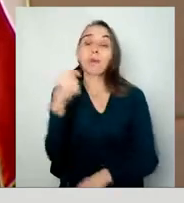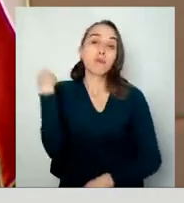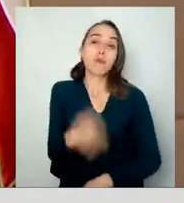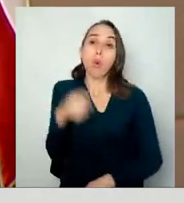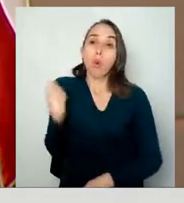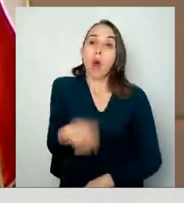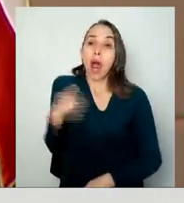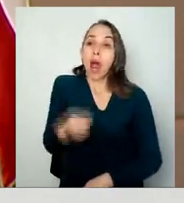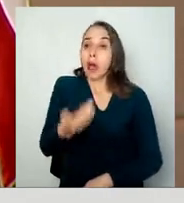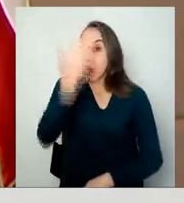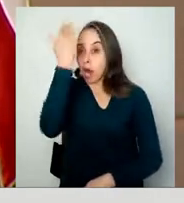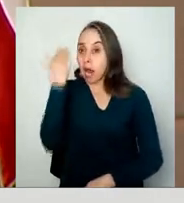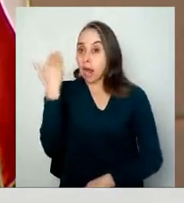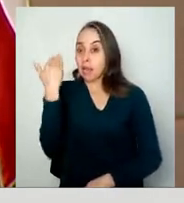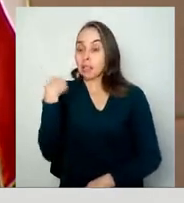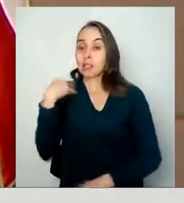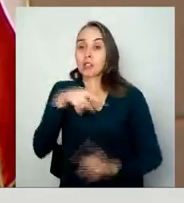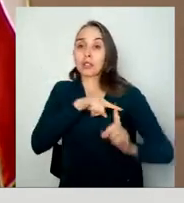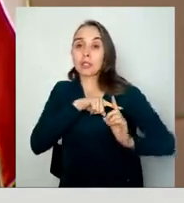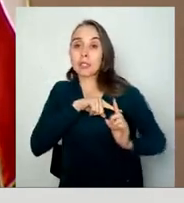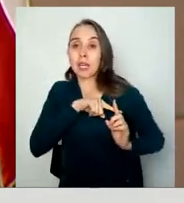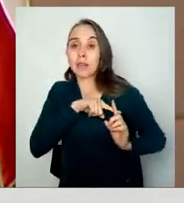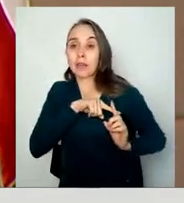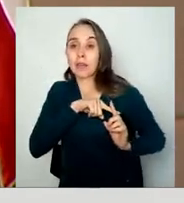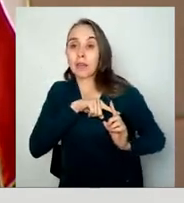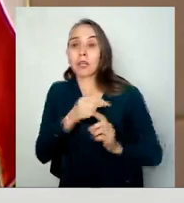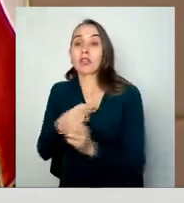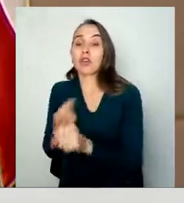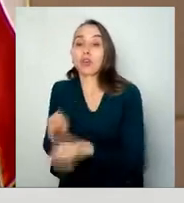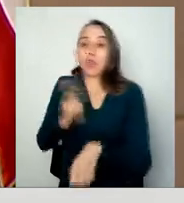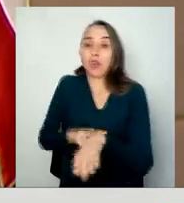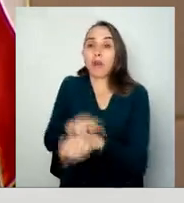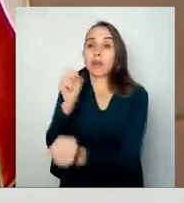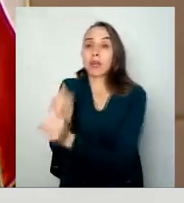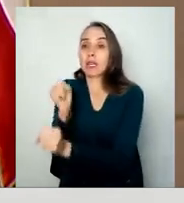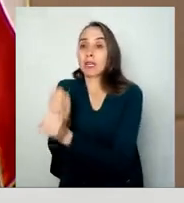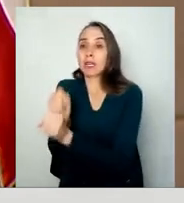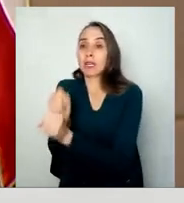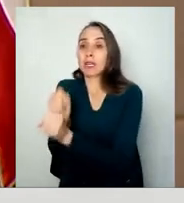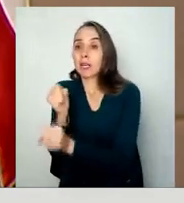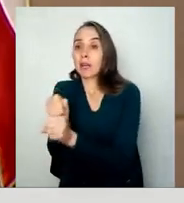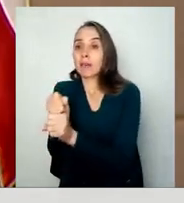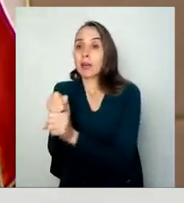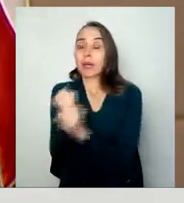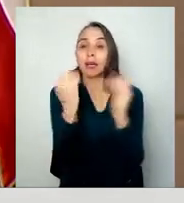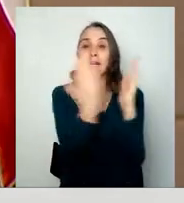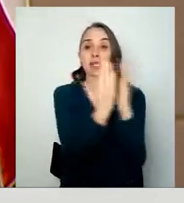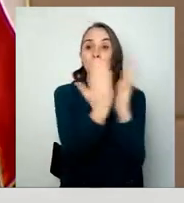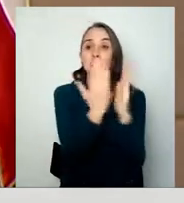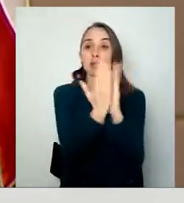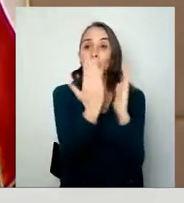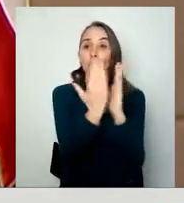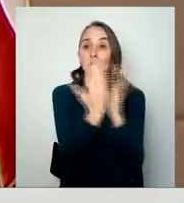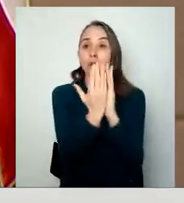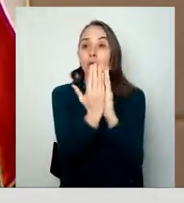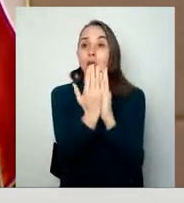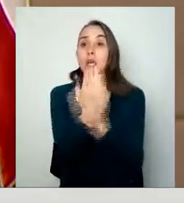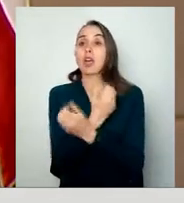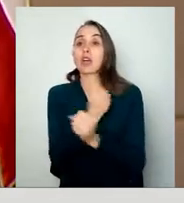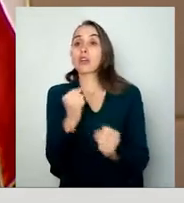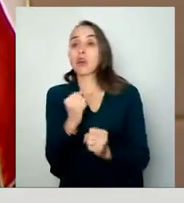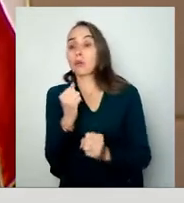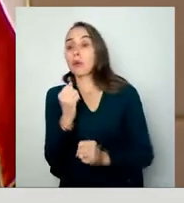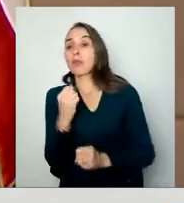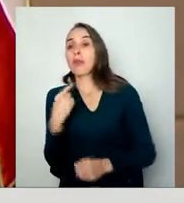me sacrifiqué y trabajaba al mismo tiempo de estudiar pero no podía fallar al compromiso que